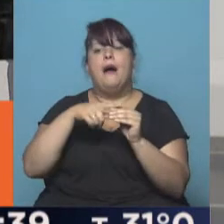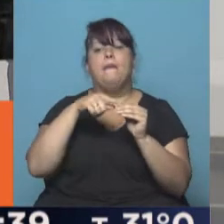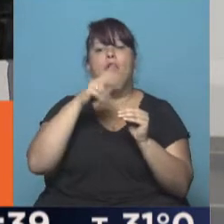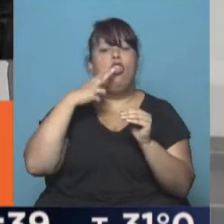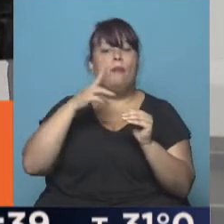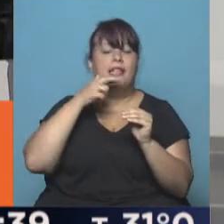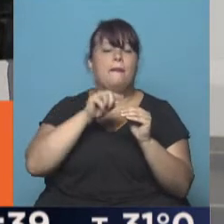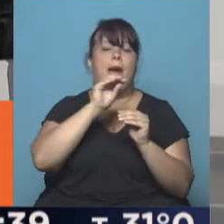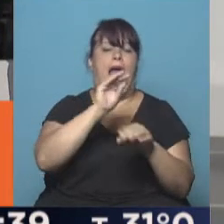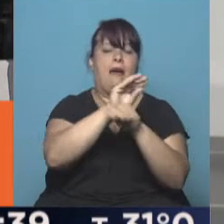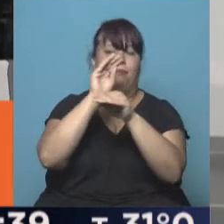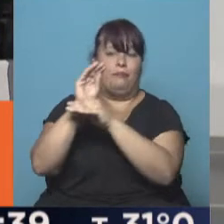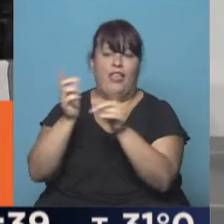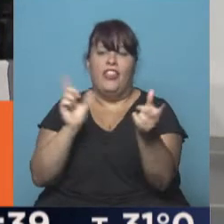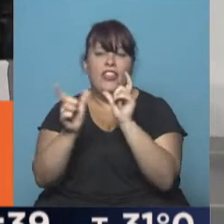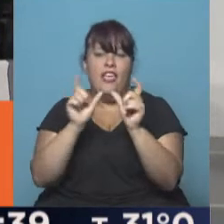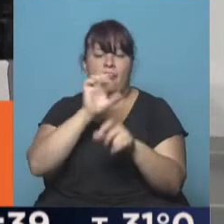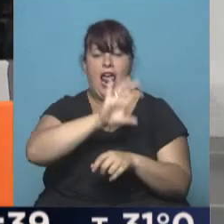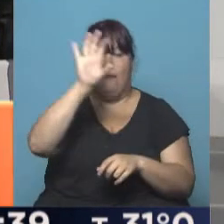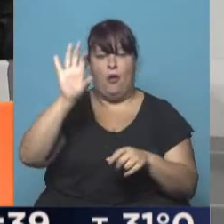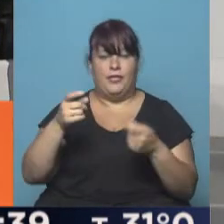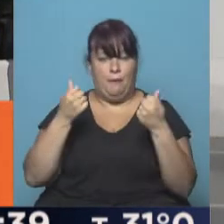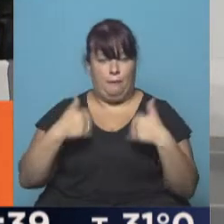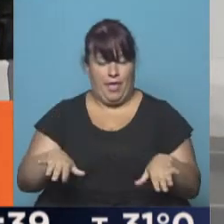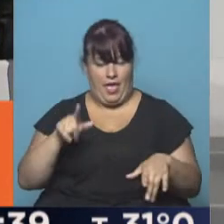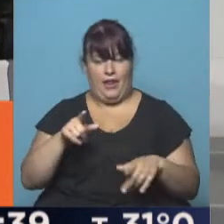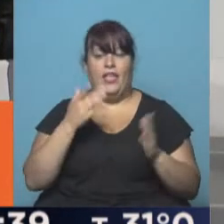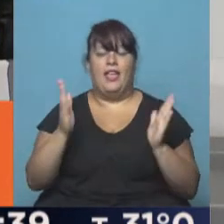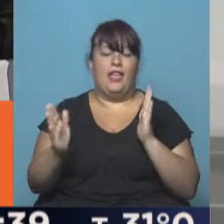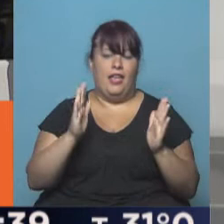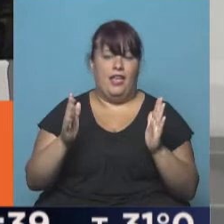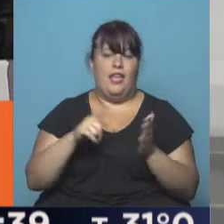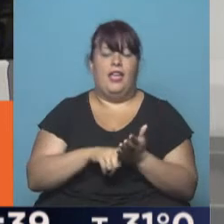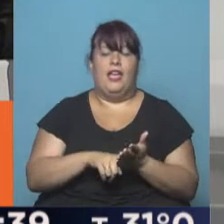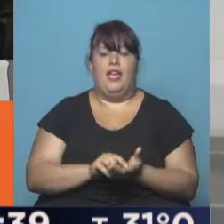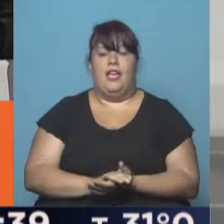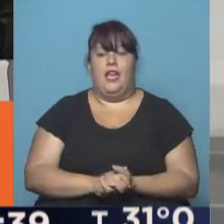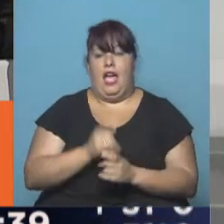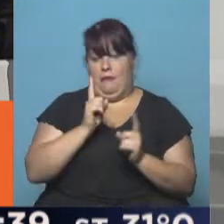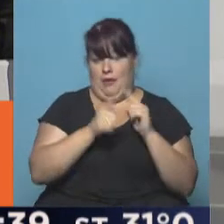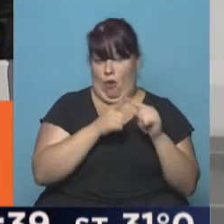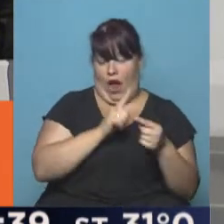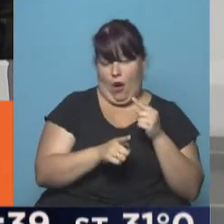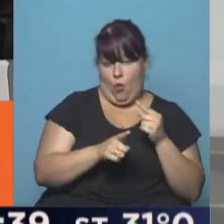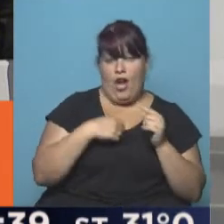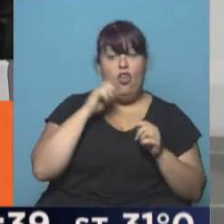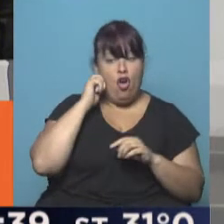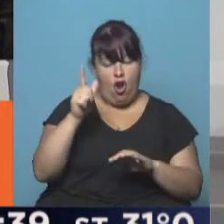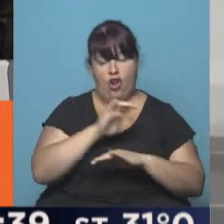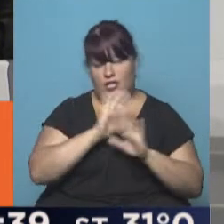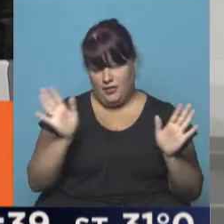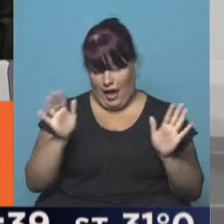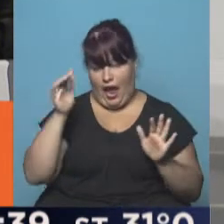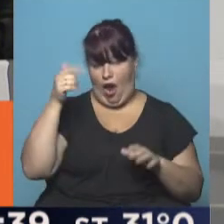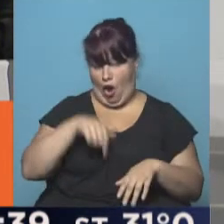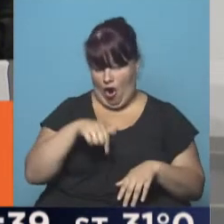durante el 2017 a cubrir la diferencia reducida entre el acuerdo al que alcanzamos en